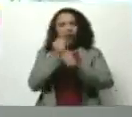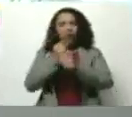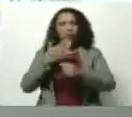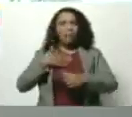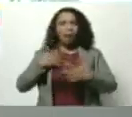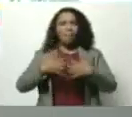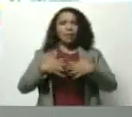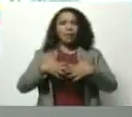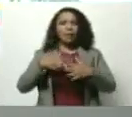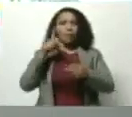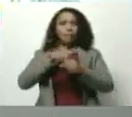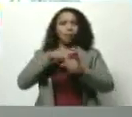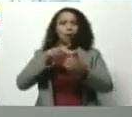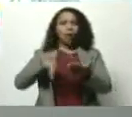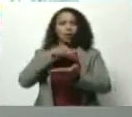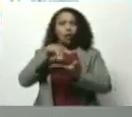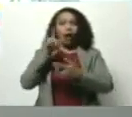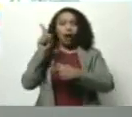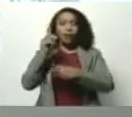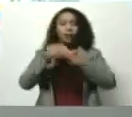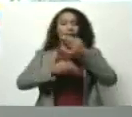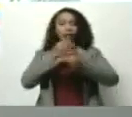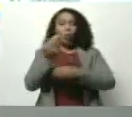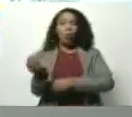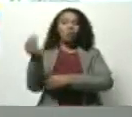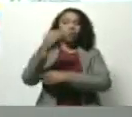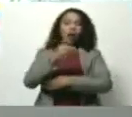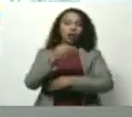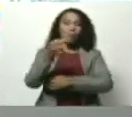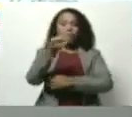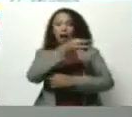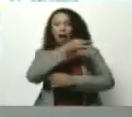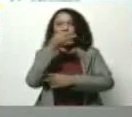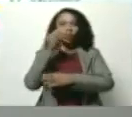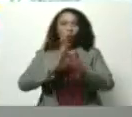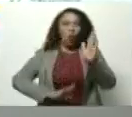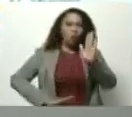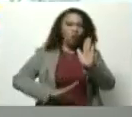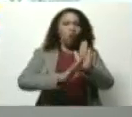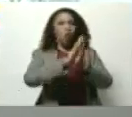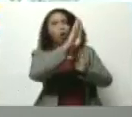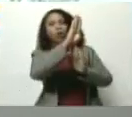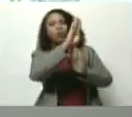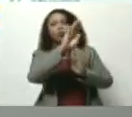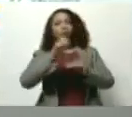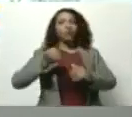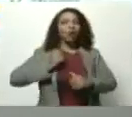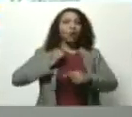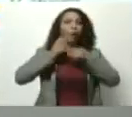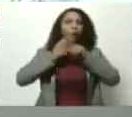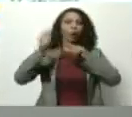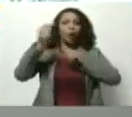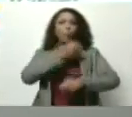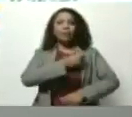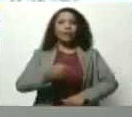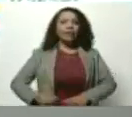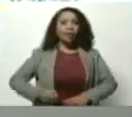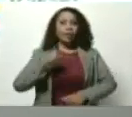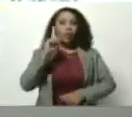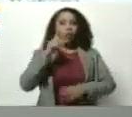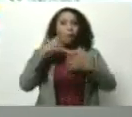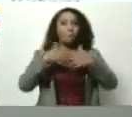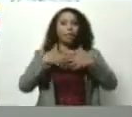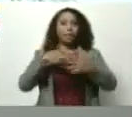con músicos pero él se ha vuelto aún más exitoso que cualquier otro presidente de una empresa petrolera